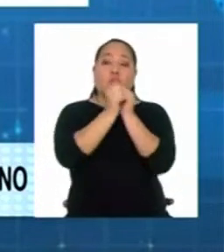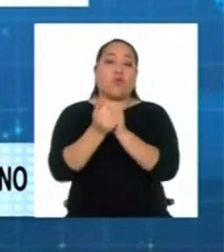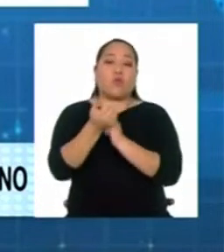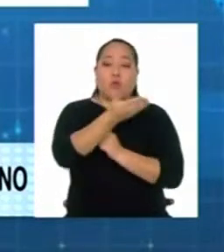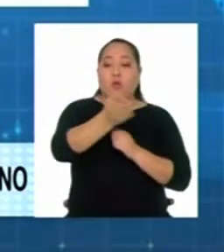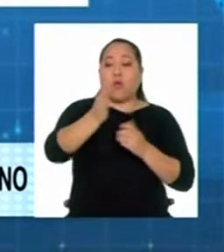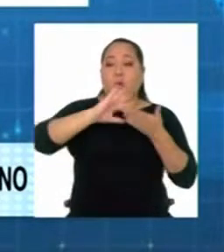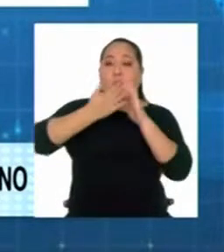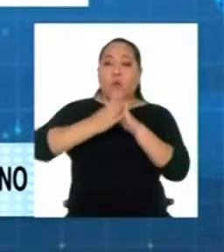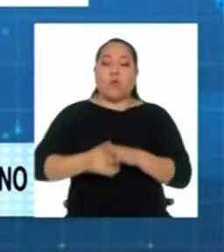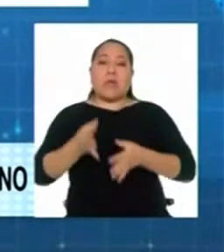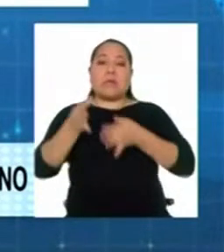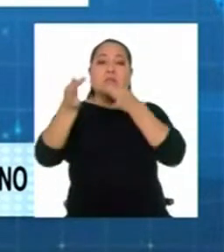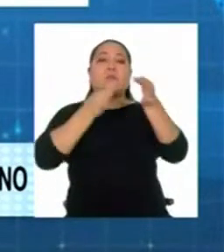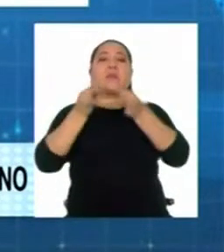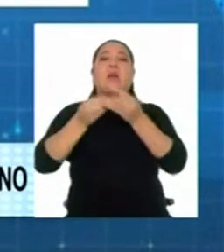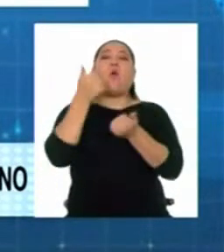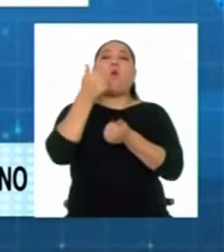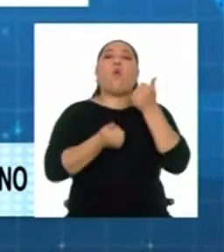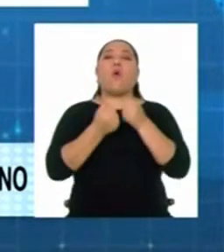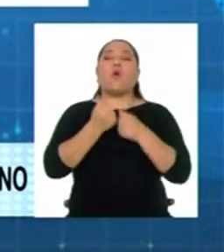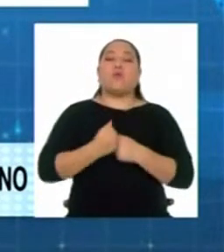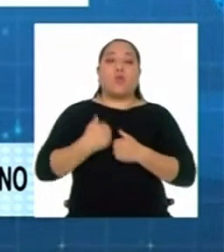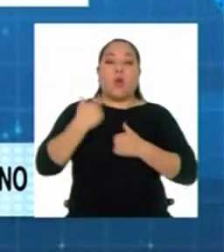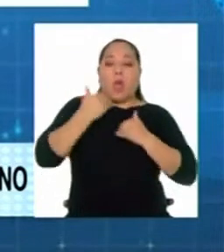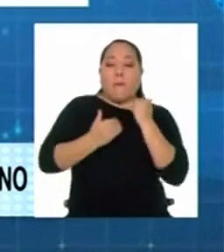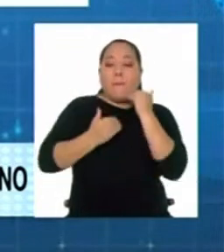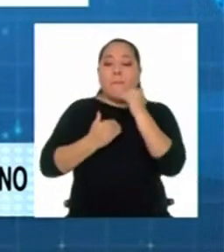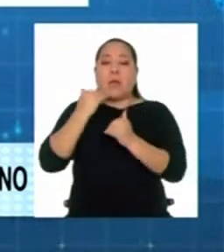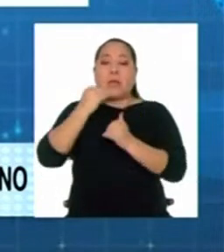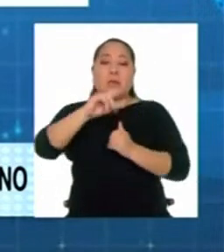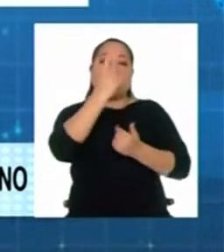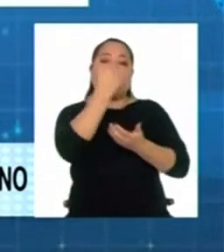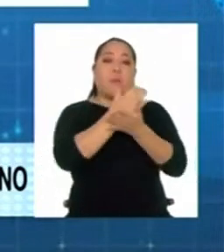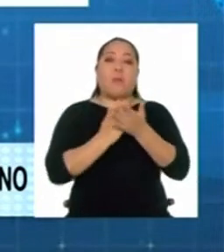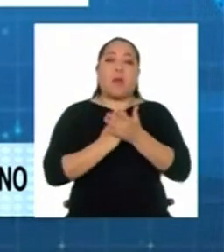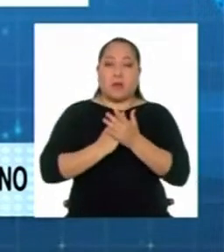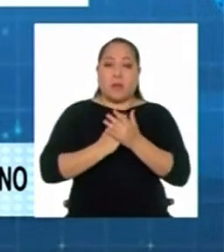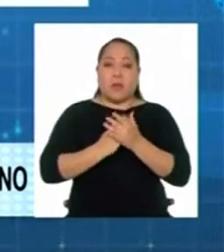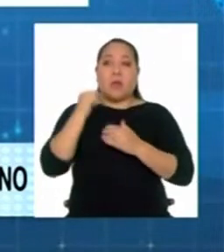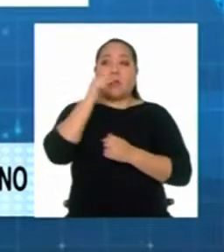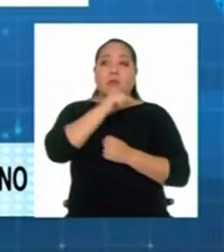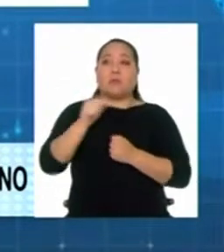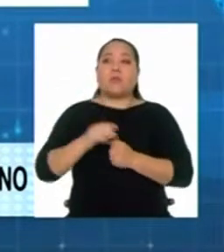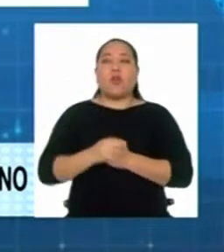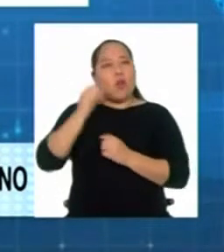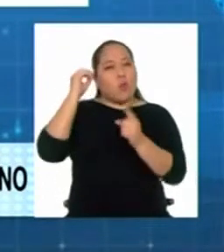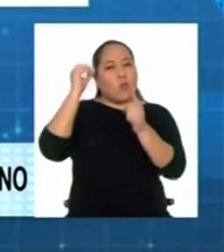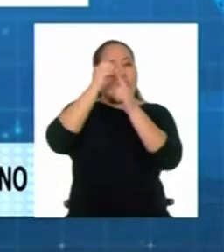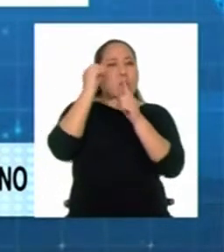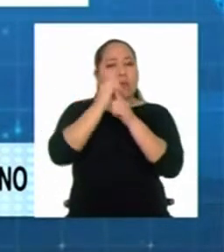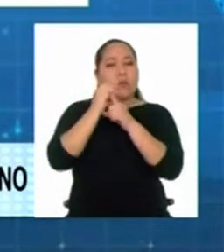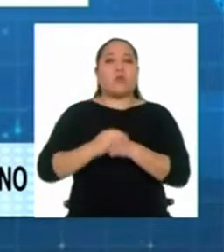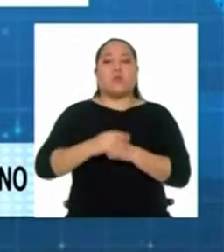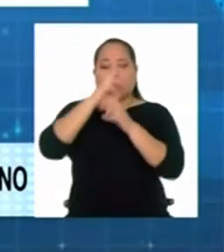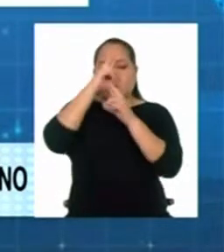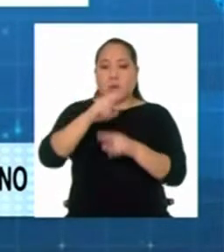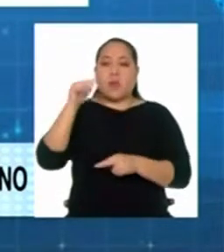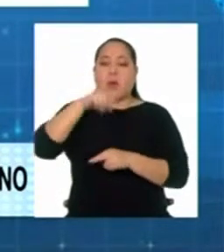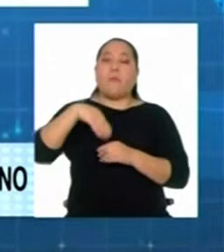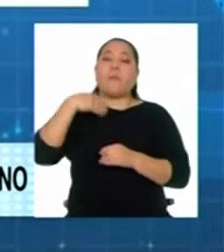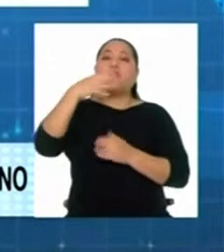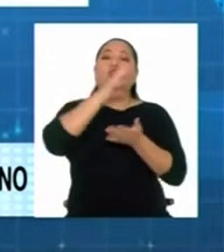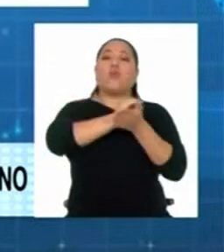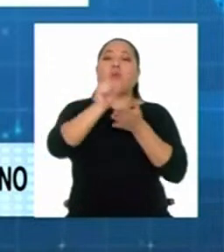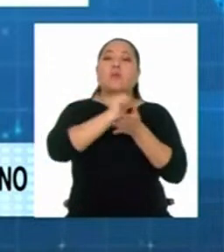pueblo, daremos cuenta al país de los avances de esta primera etapa de gestión, así como los objetivos a cumplir en los próximos meses y años.